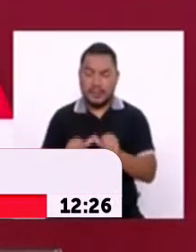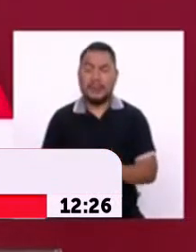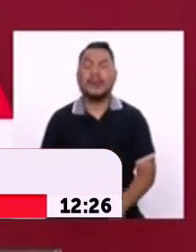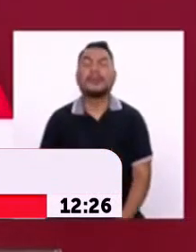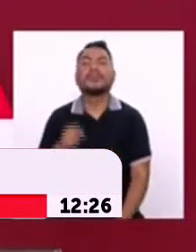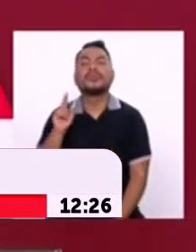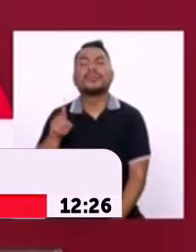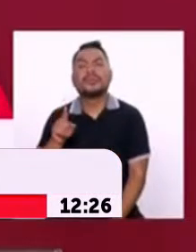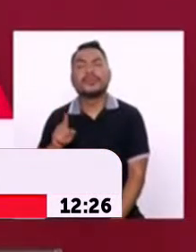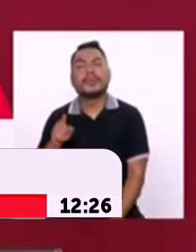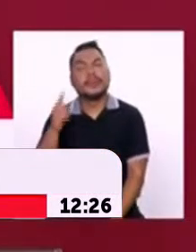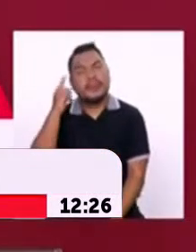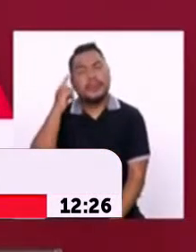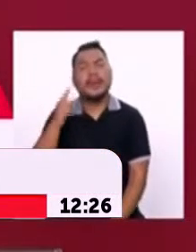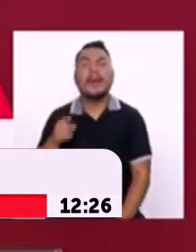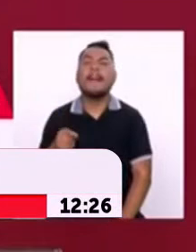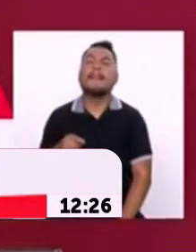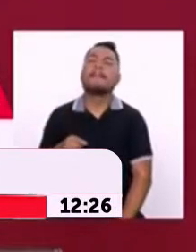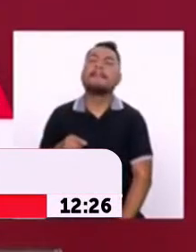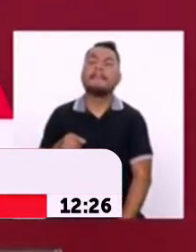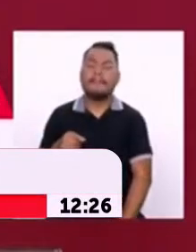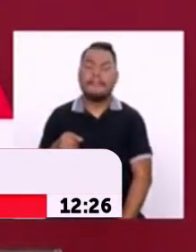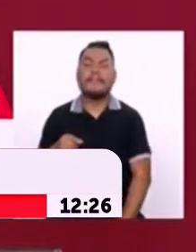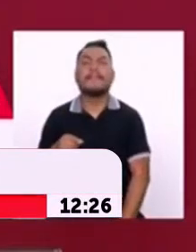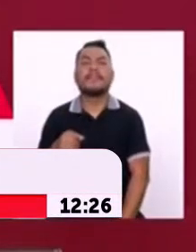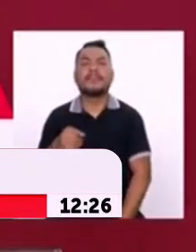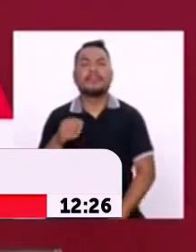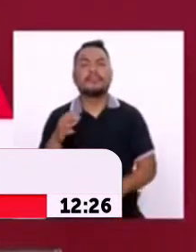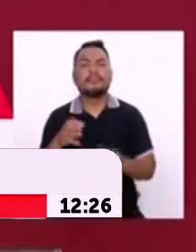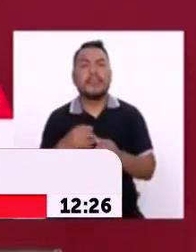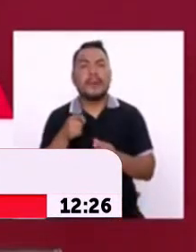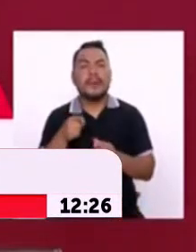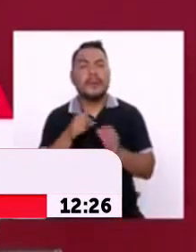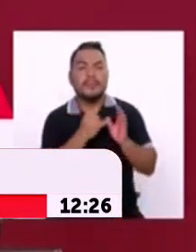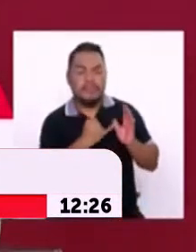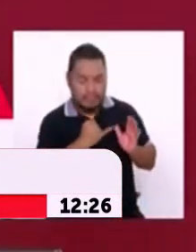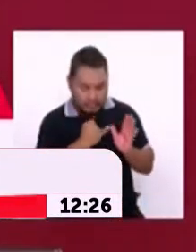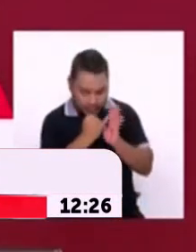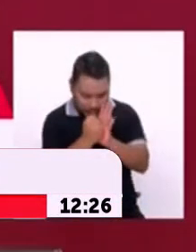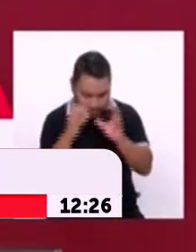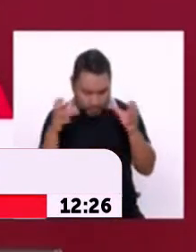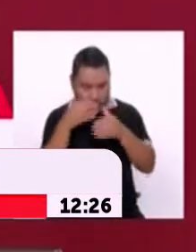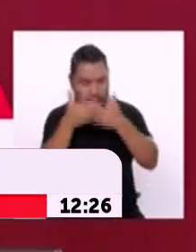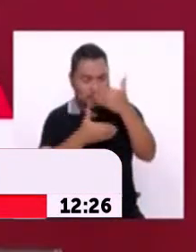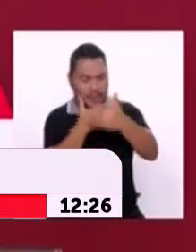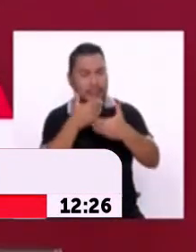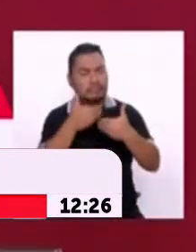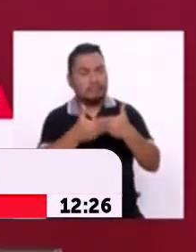estabilidad, a su solidez macroeconómica, su imagen y su trayectoria.